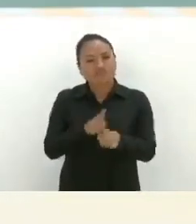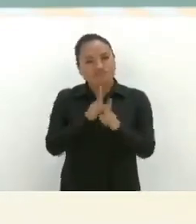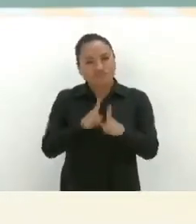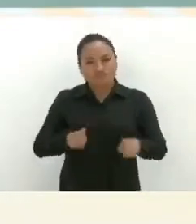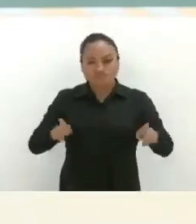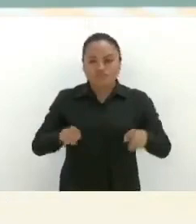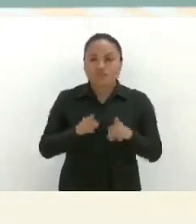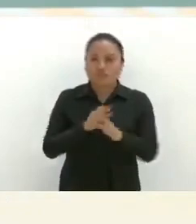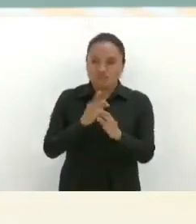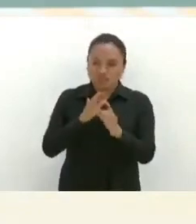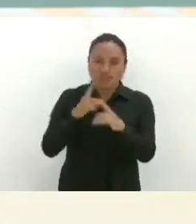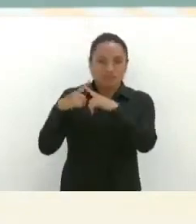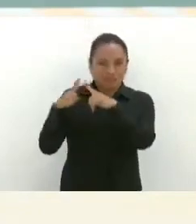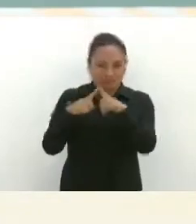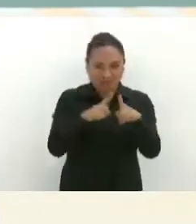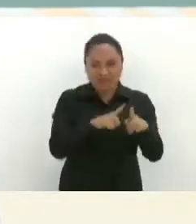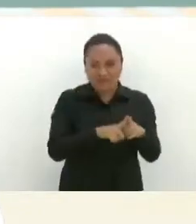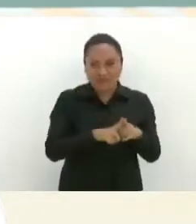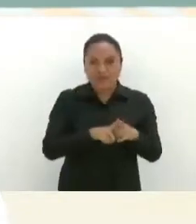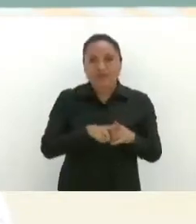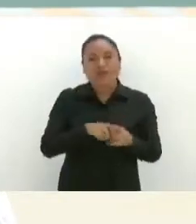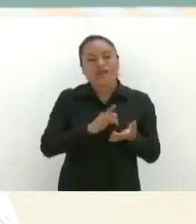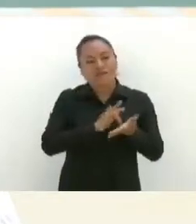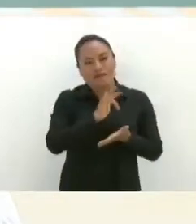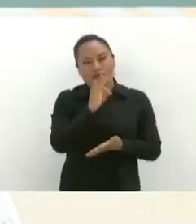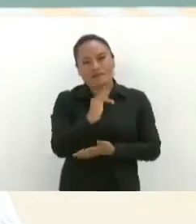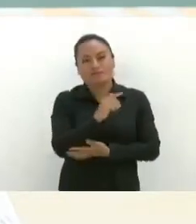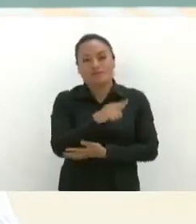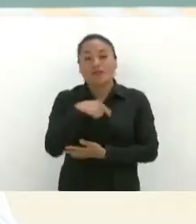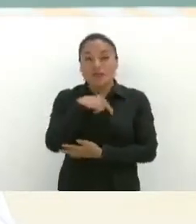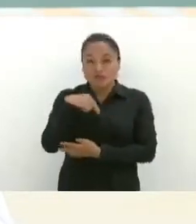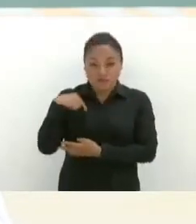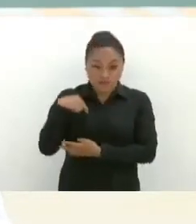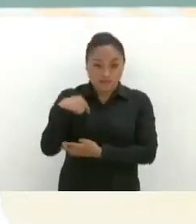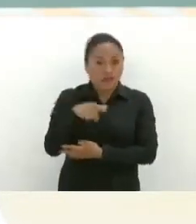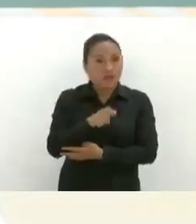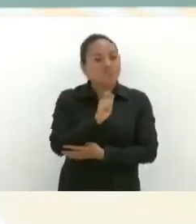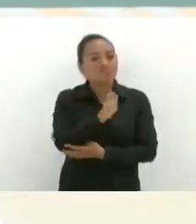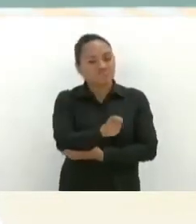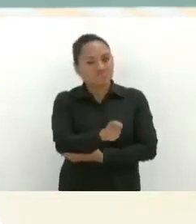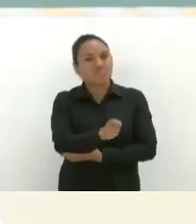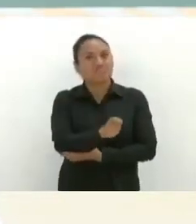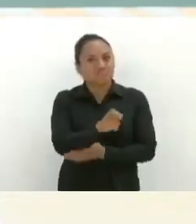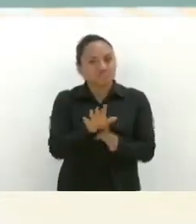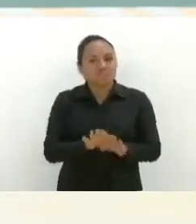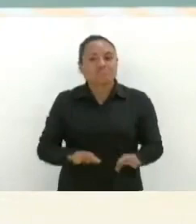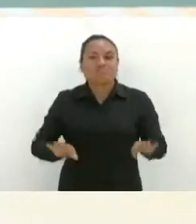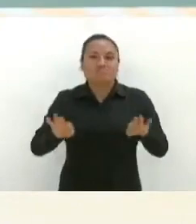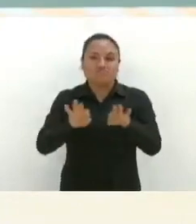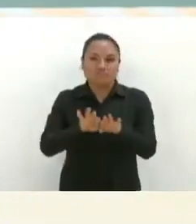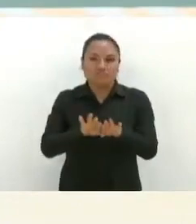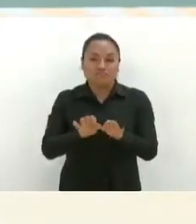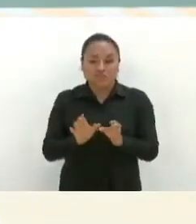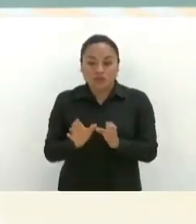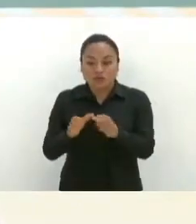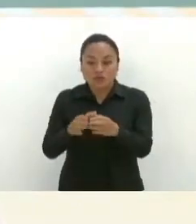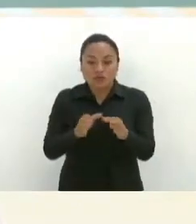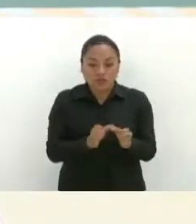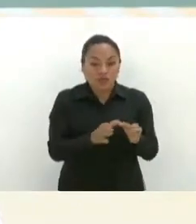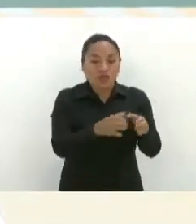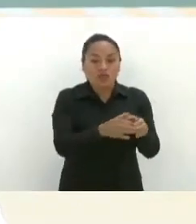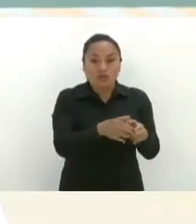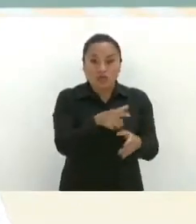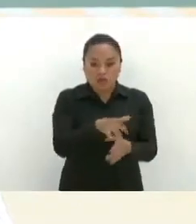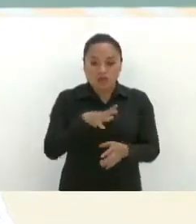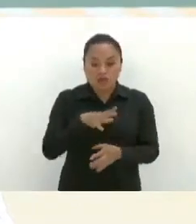Para nosotras y nosotros es muy significativo Sobre todo porque en las comunidades no se concibe